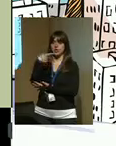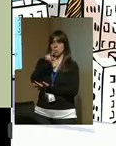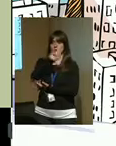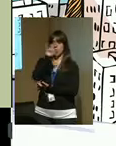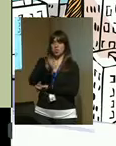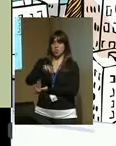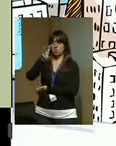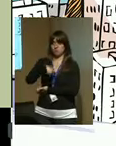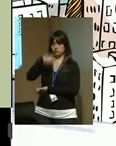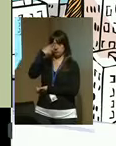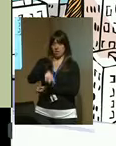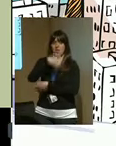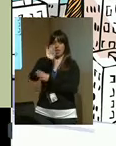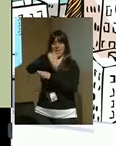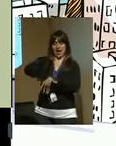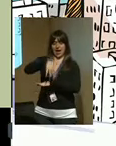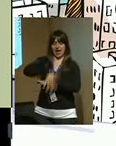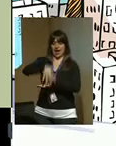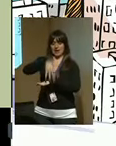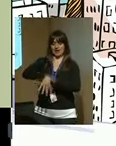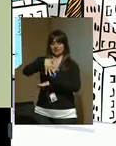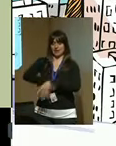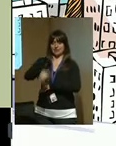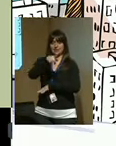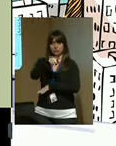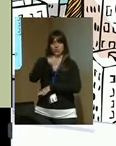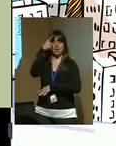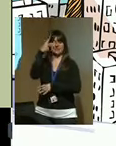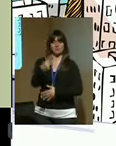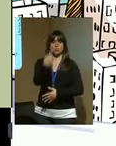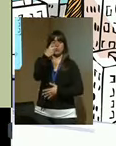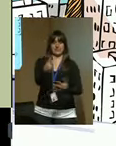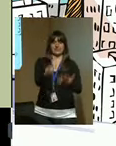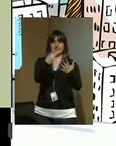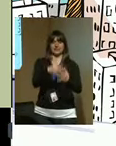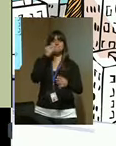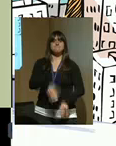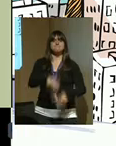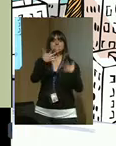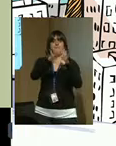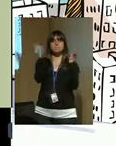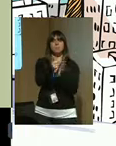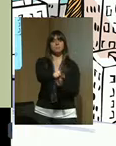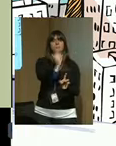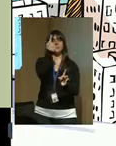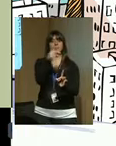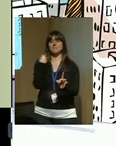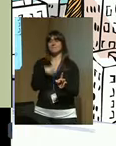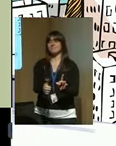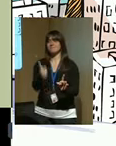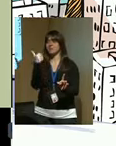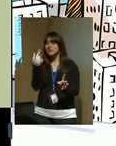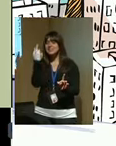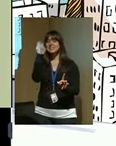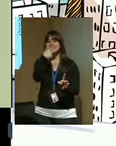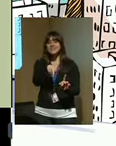Cataratas es una de las 7 maravillas del mundo declarada hace poco. Han creado con nuestro trabajo